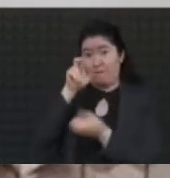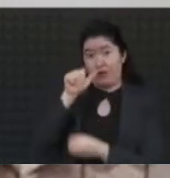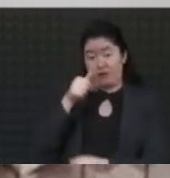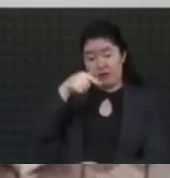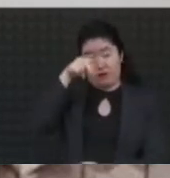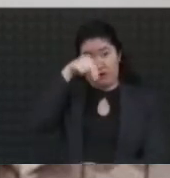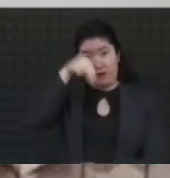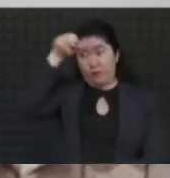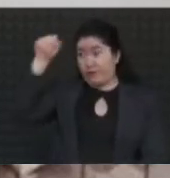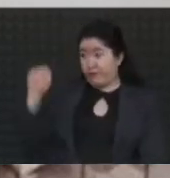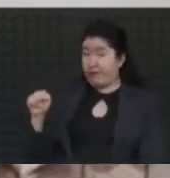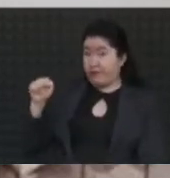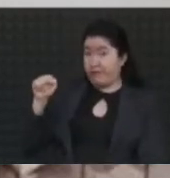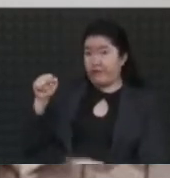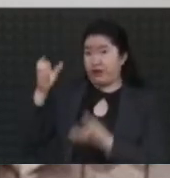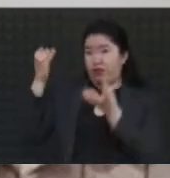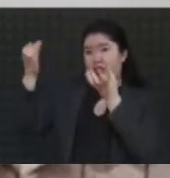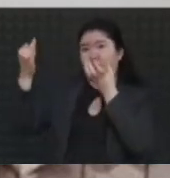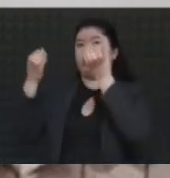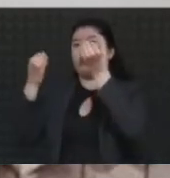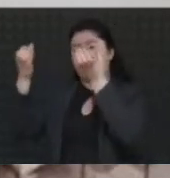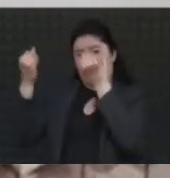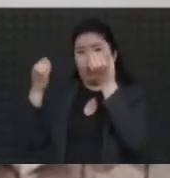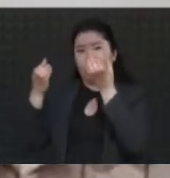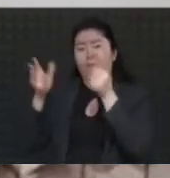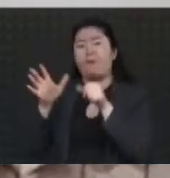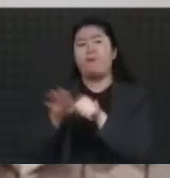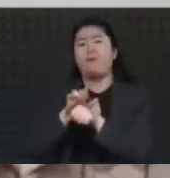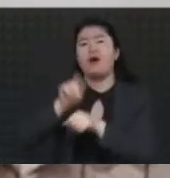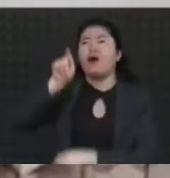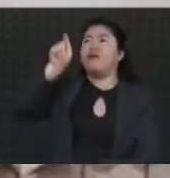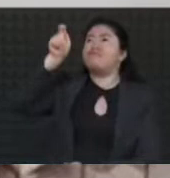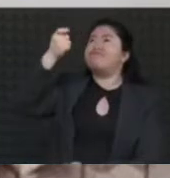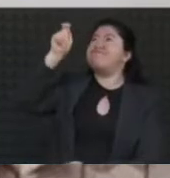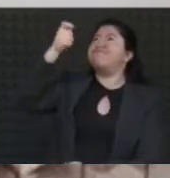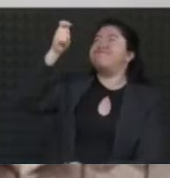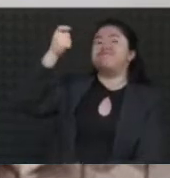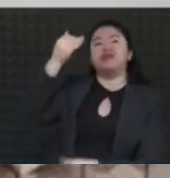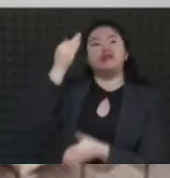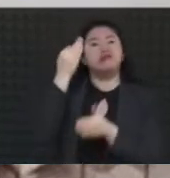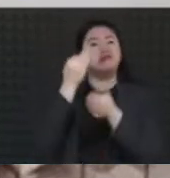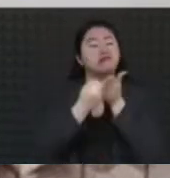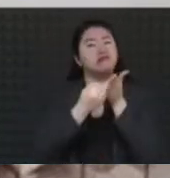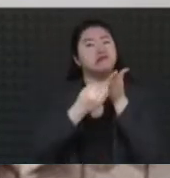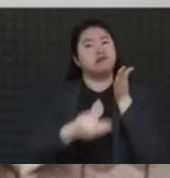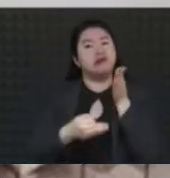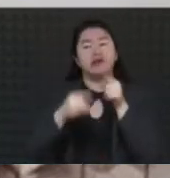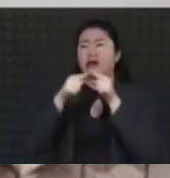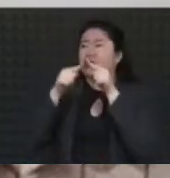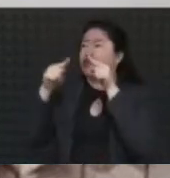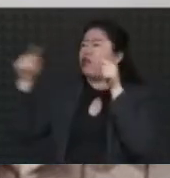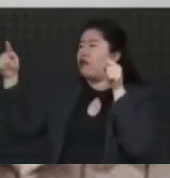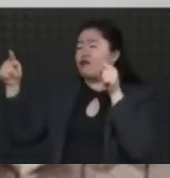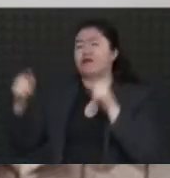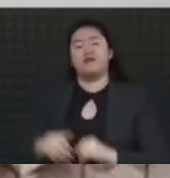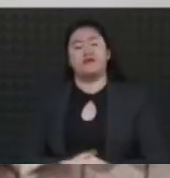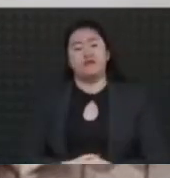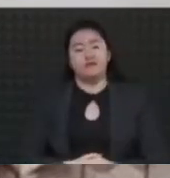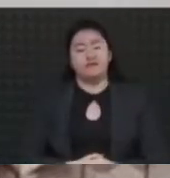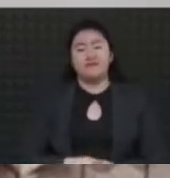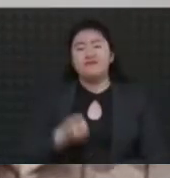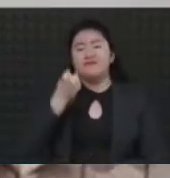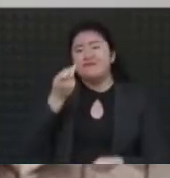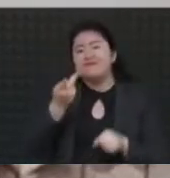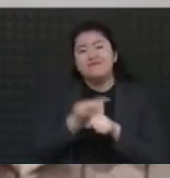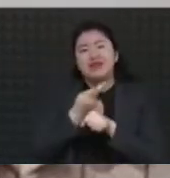y sur, facilitada por la falta de pernos funcionales en una longitud significativa, lo que